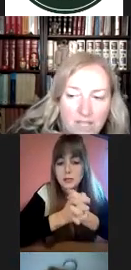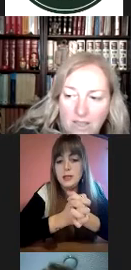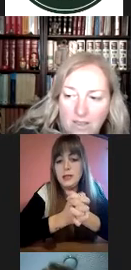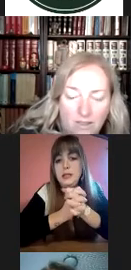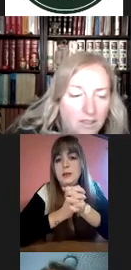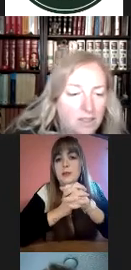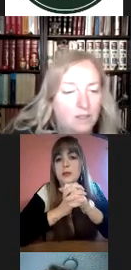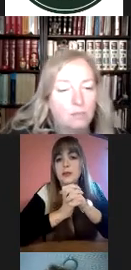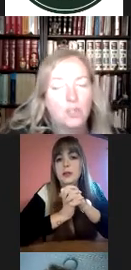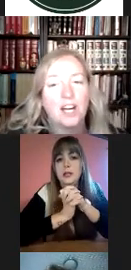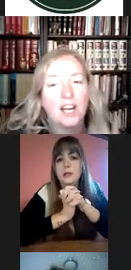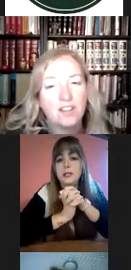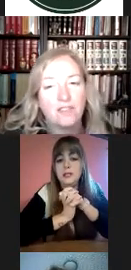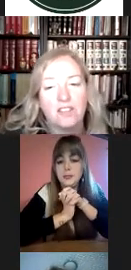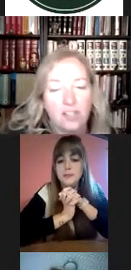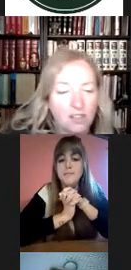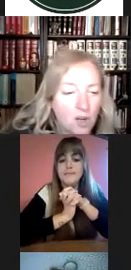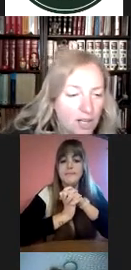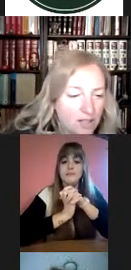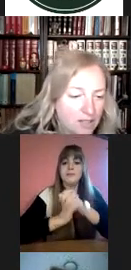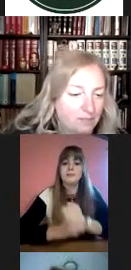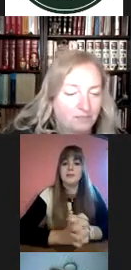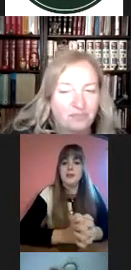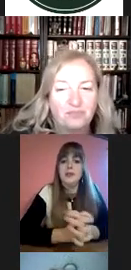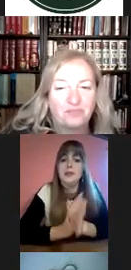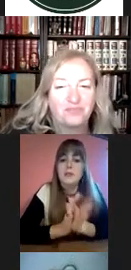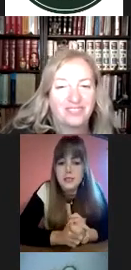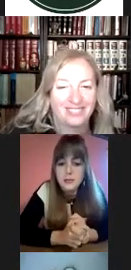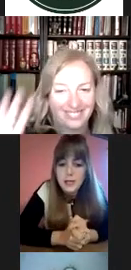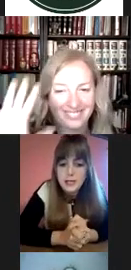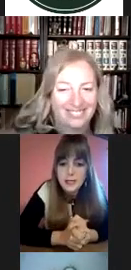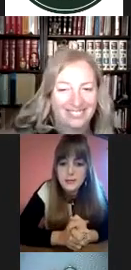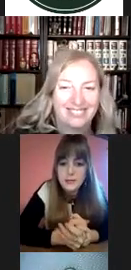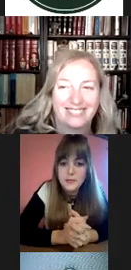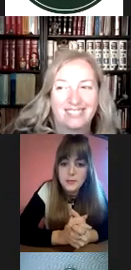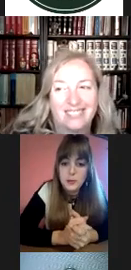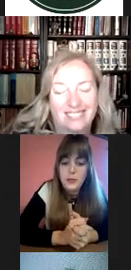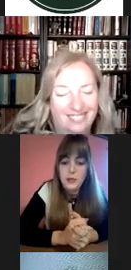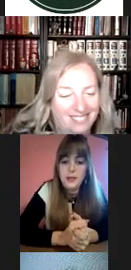y muchísimas gracias de verdad por Muchas estar aquí gracias, presente. felicitaciones. Gracias a vos. Gracias por todo. Muchísimas gracias